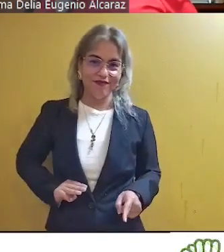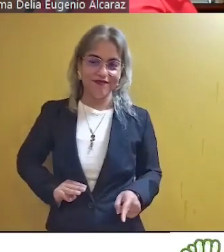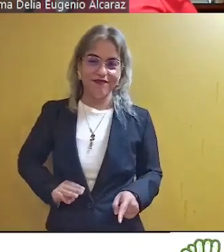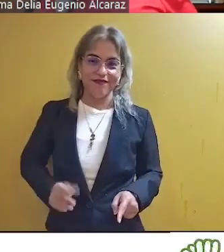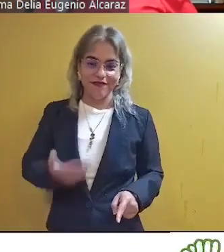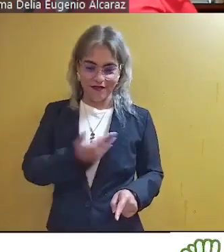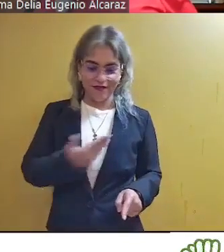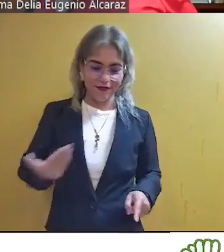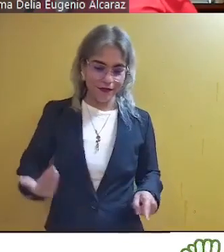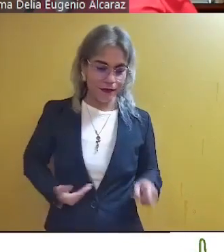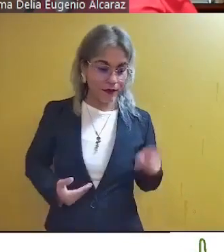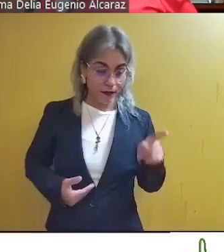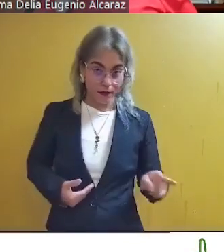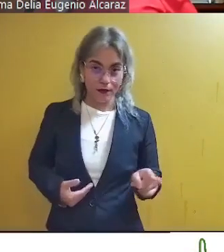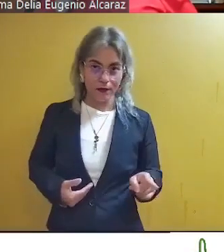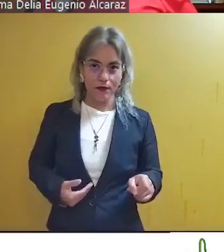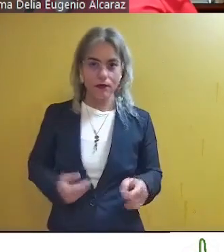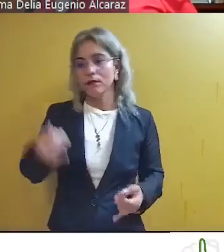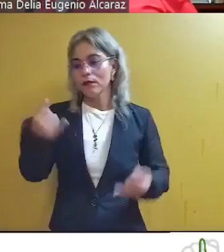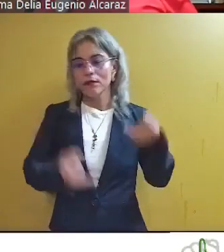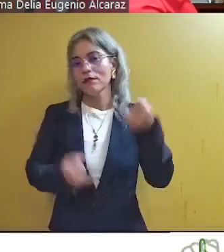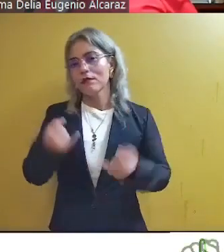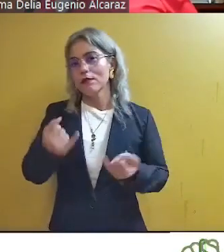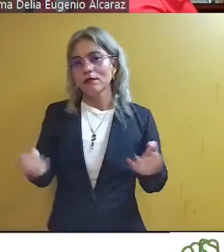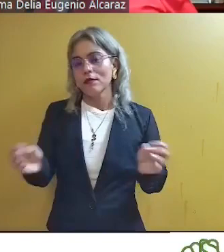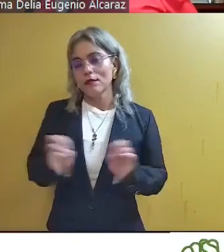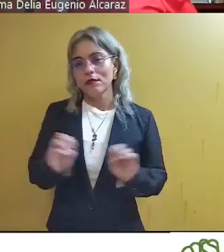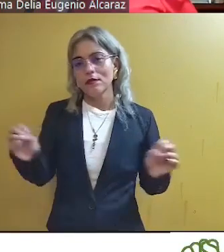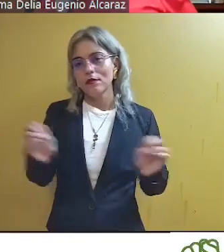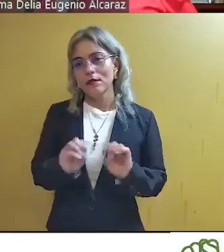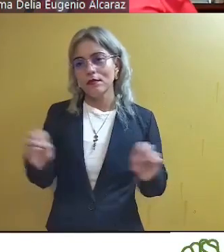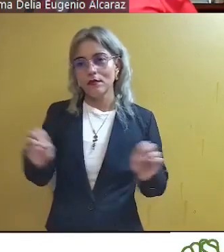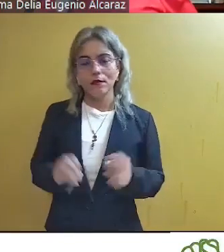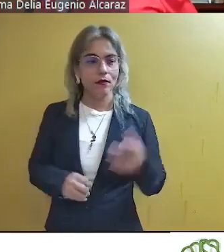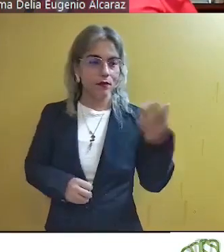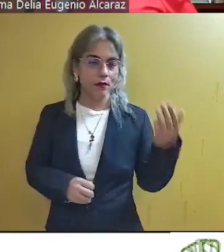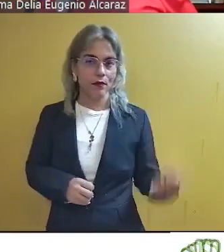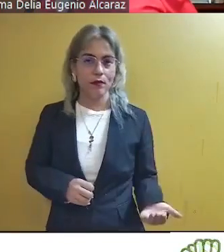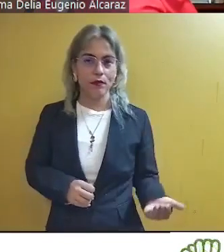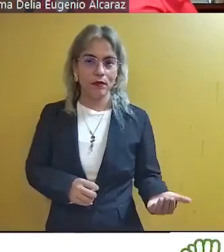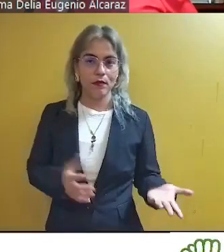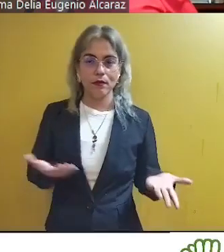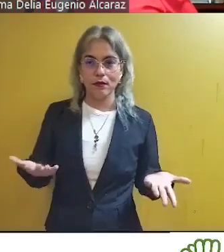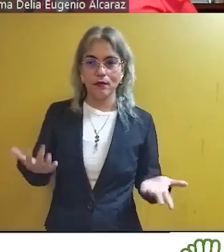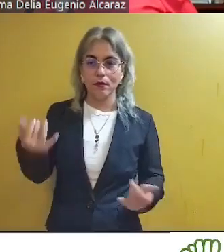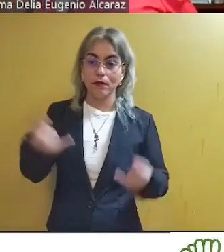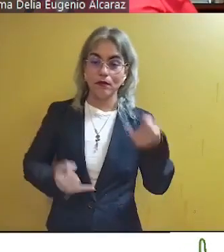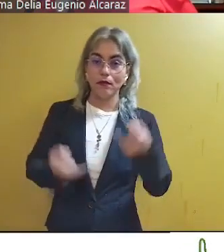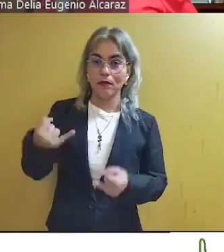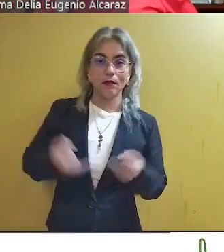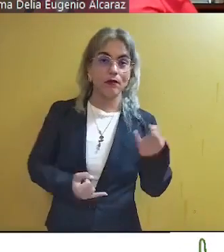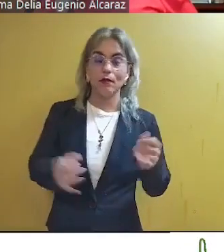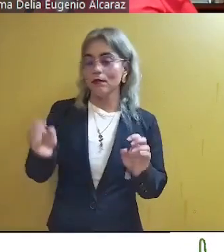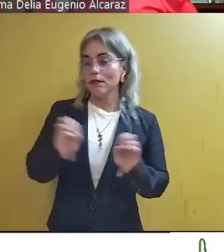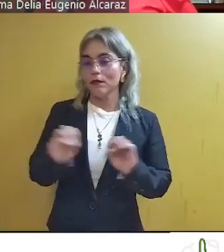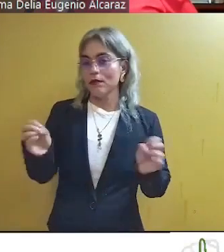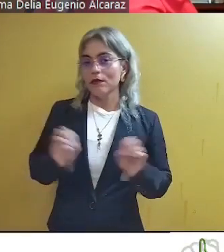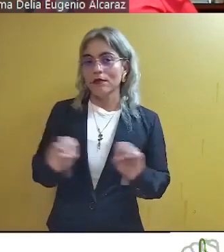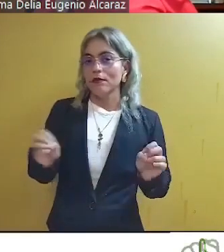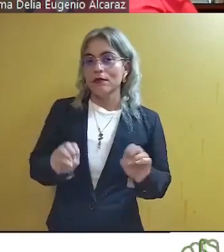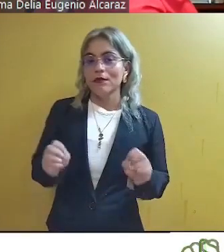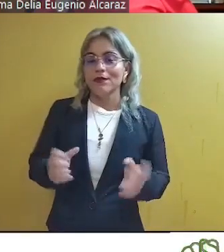nunca fue materia de litis por no estar controvertido, así como que la actora señaló que era parte de la litis planteada desde su inicio el pago